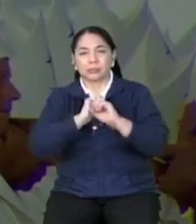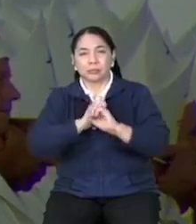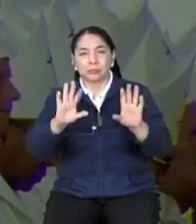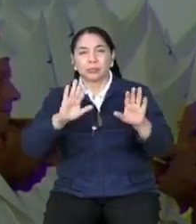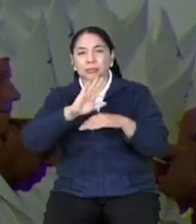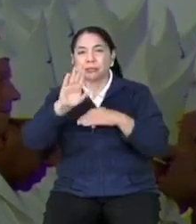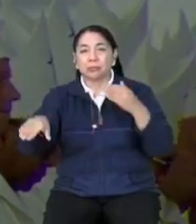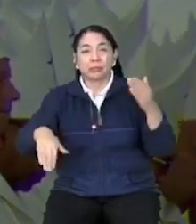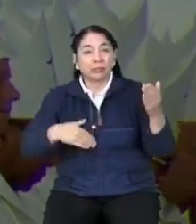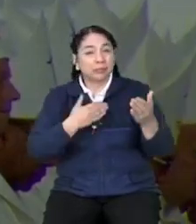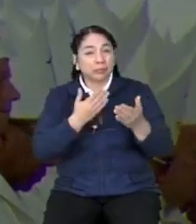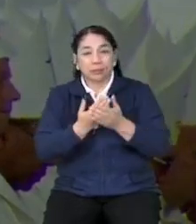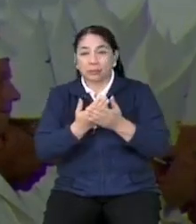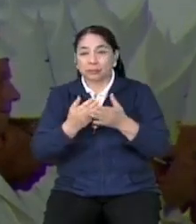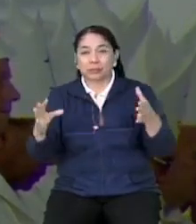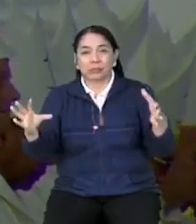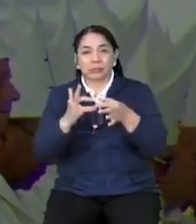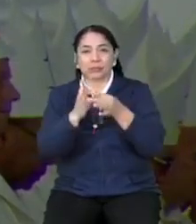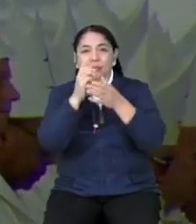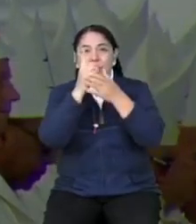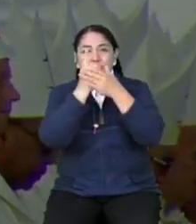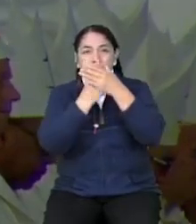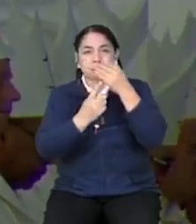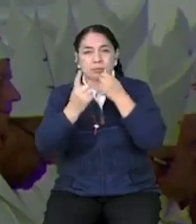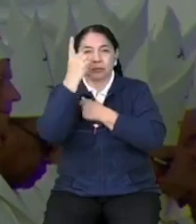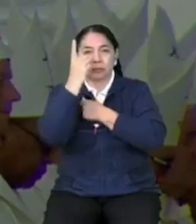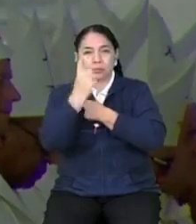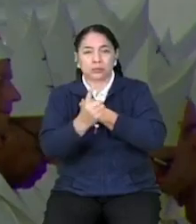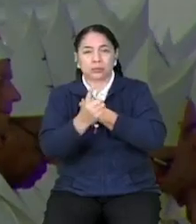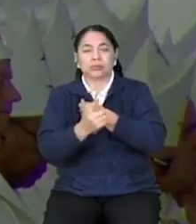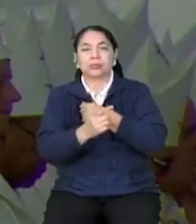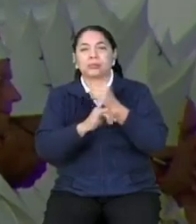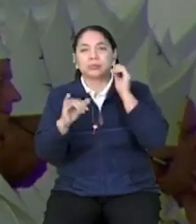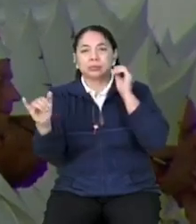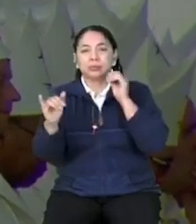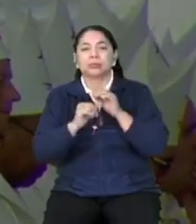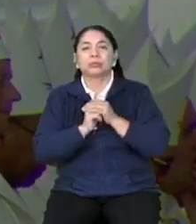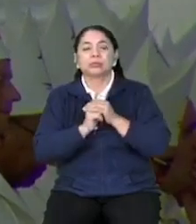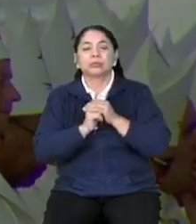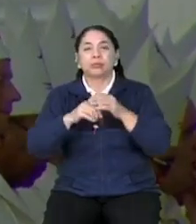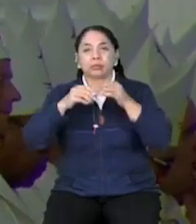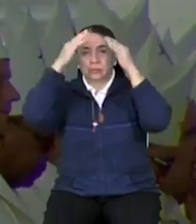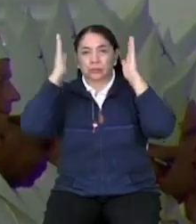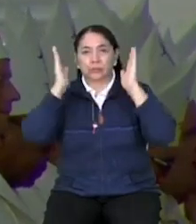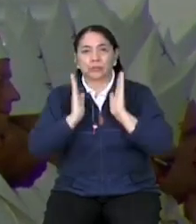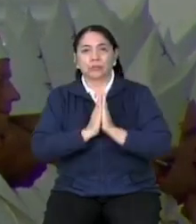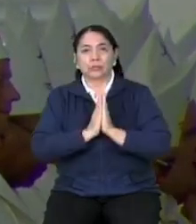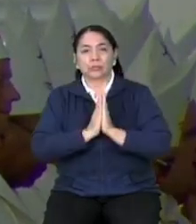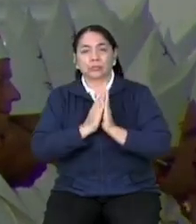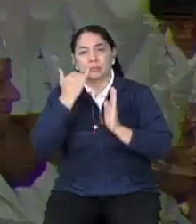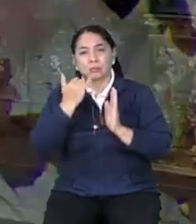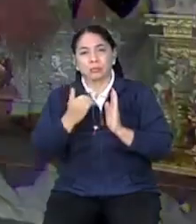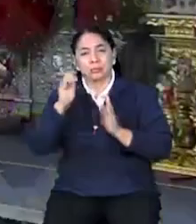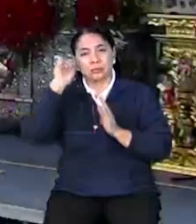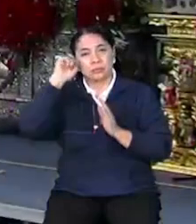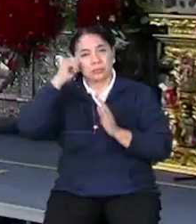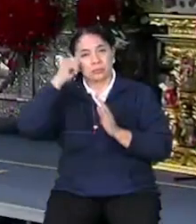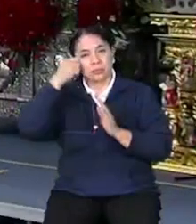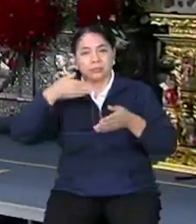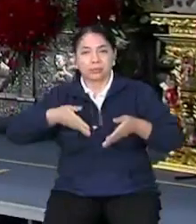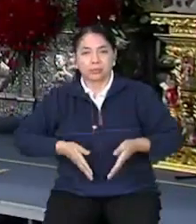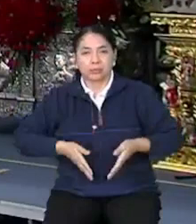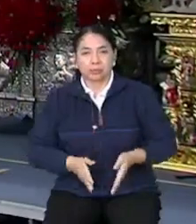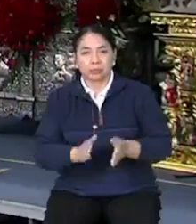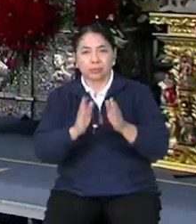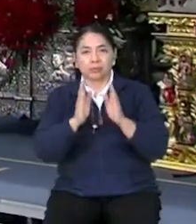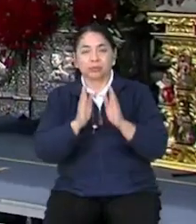uno que María de quien celebramos su natalicio hoy bajo la advocación de